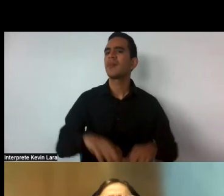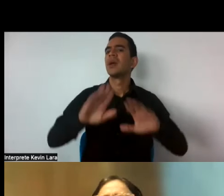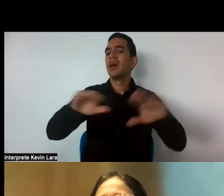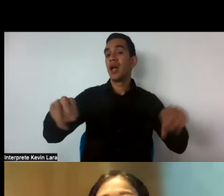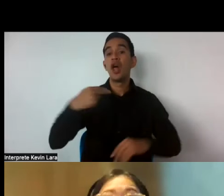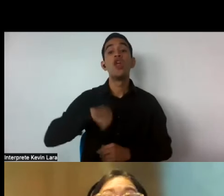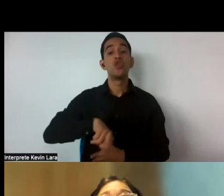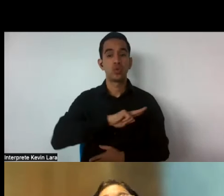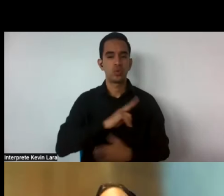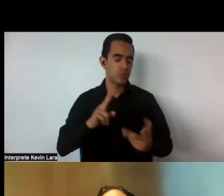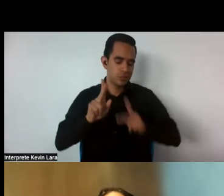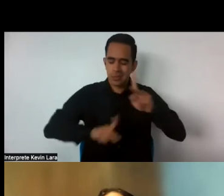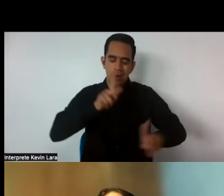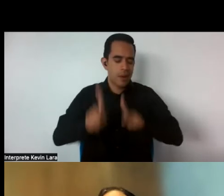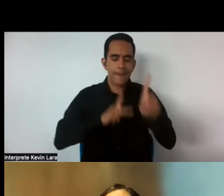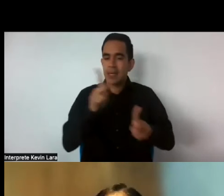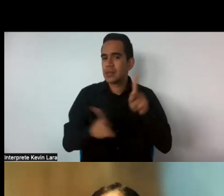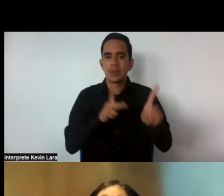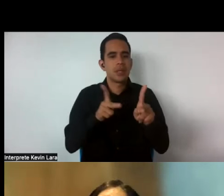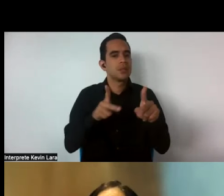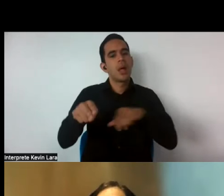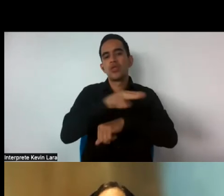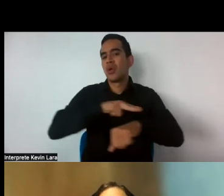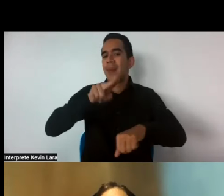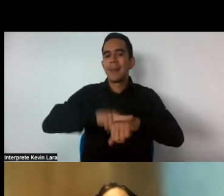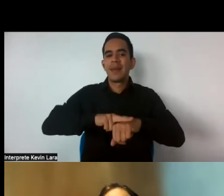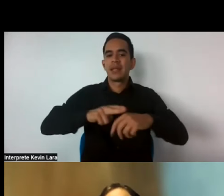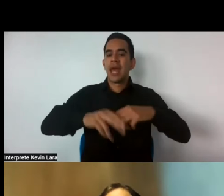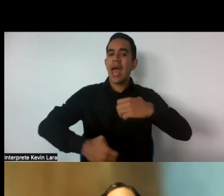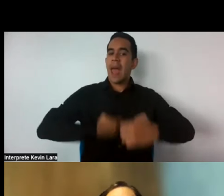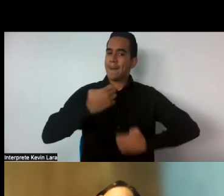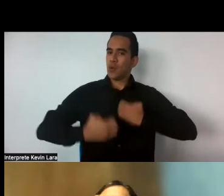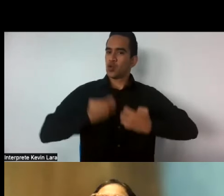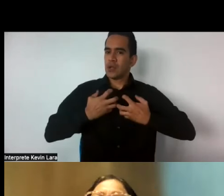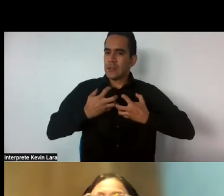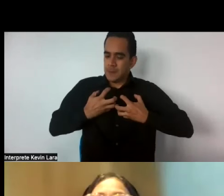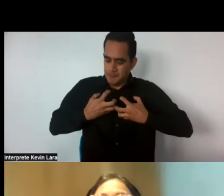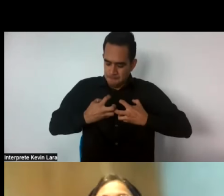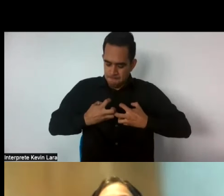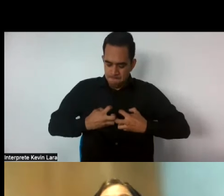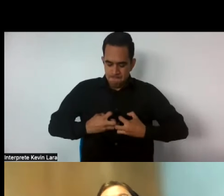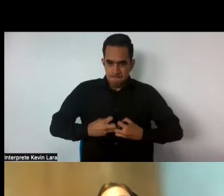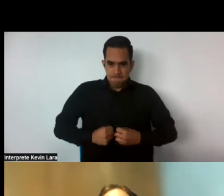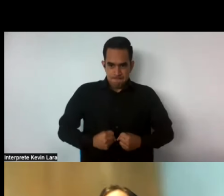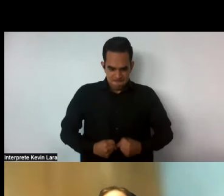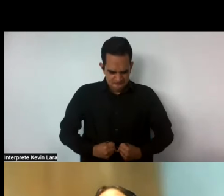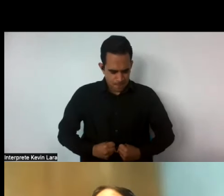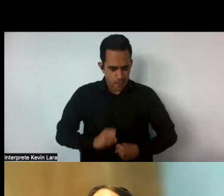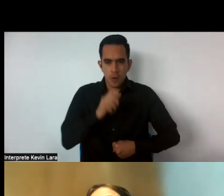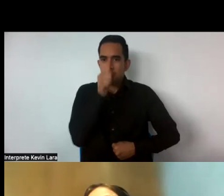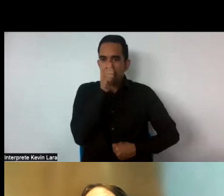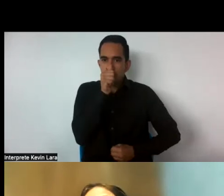reprimimos, minimizamos las emociones porque sentimos o consideramos que necesitamos actuar lo